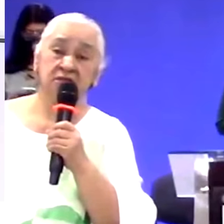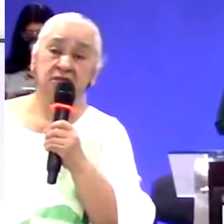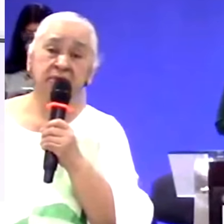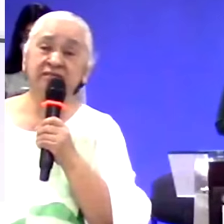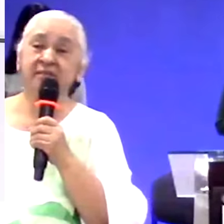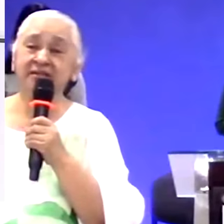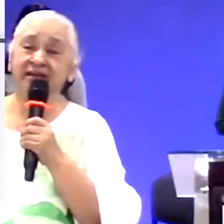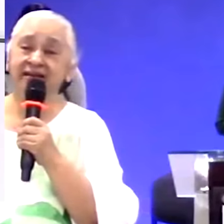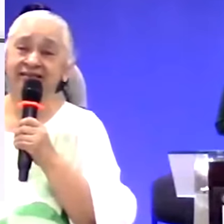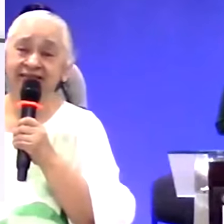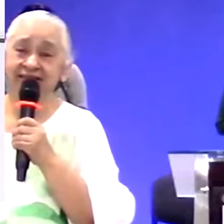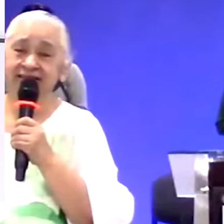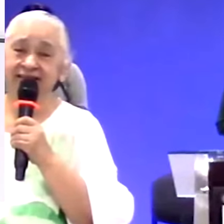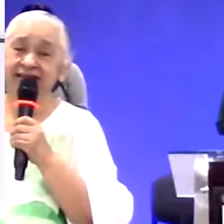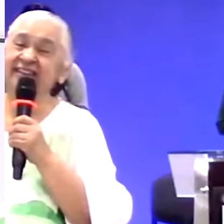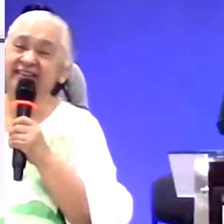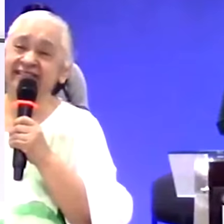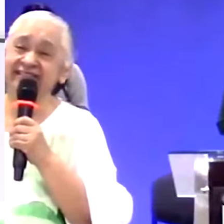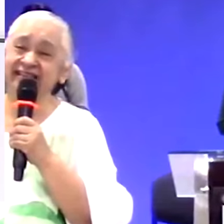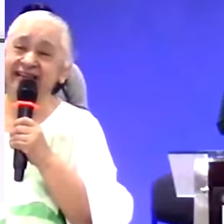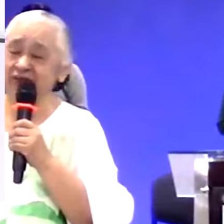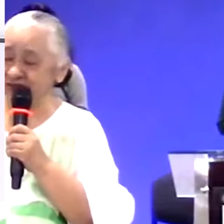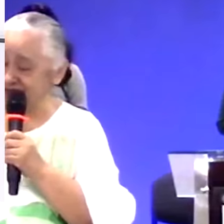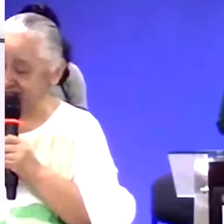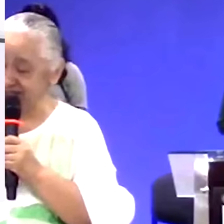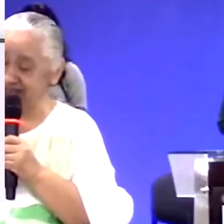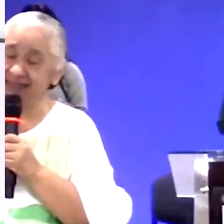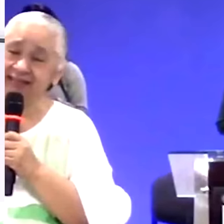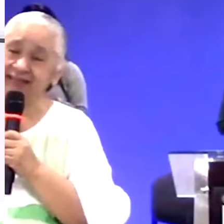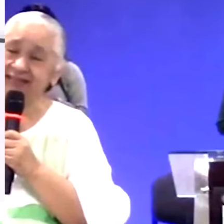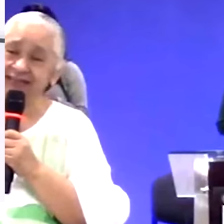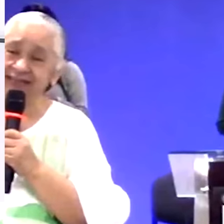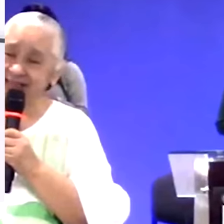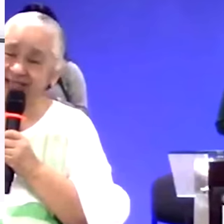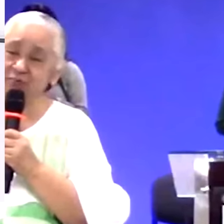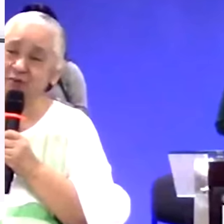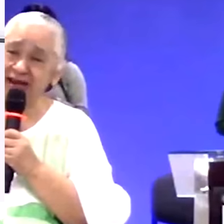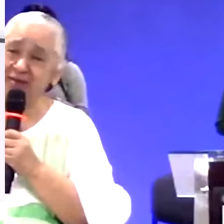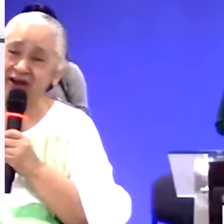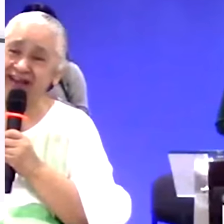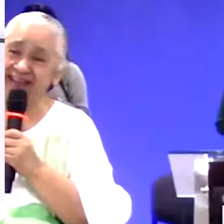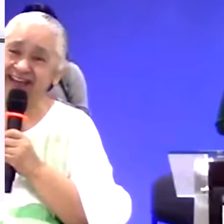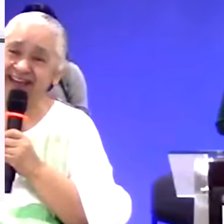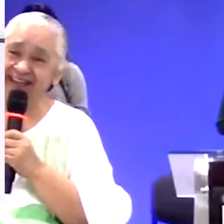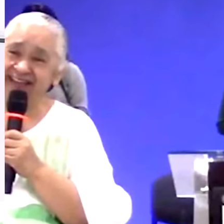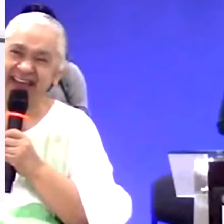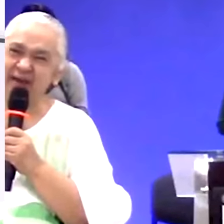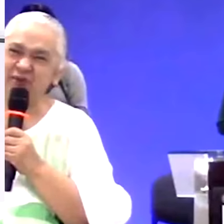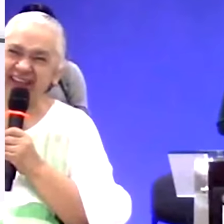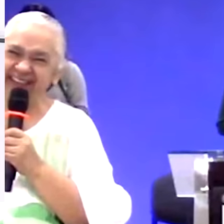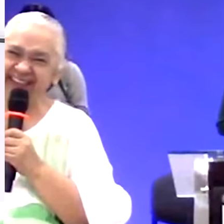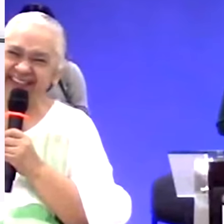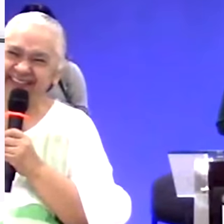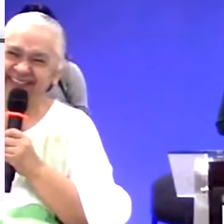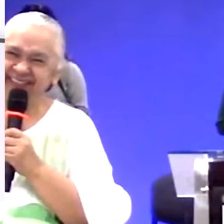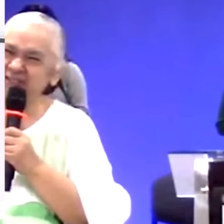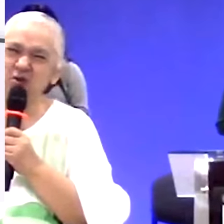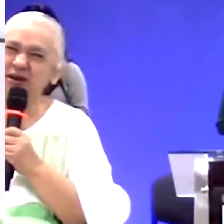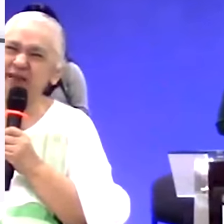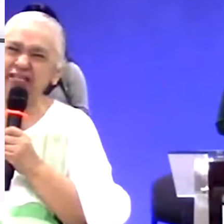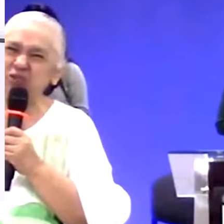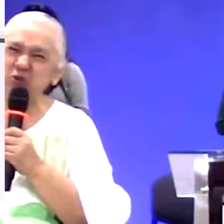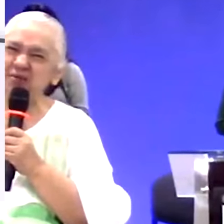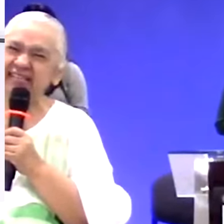que Él te puede ayudar, Él te puede restaurar, Él puede hacer grandes cosas en tu vida. Así que te invito a que compartas esta